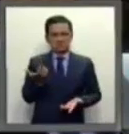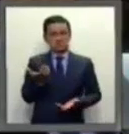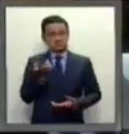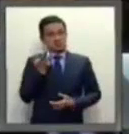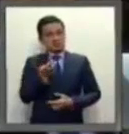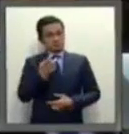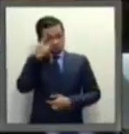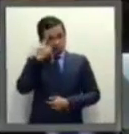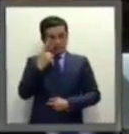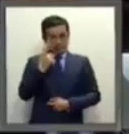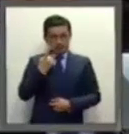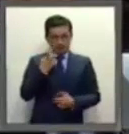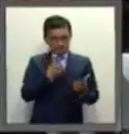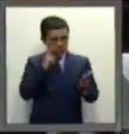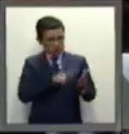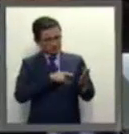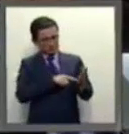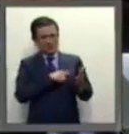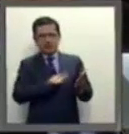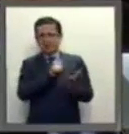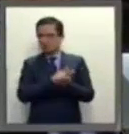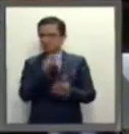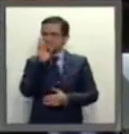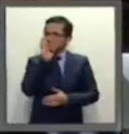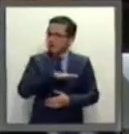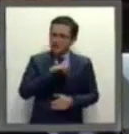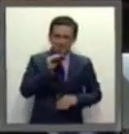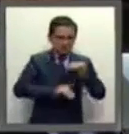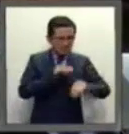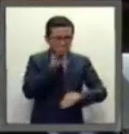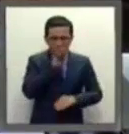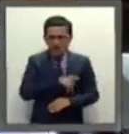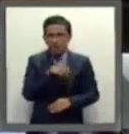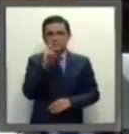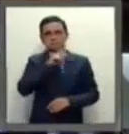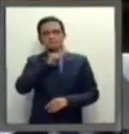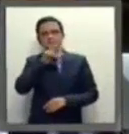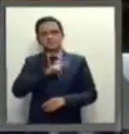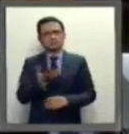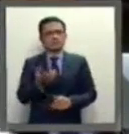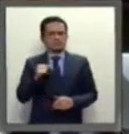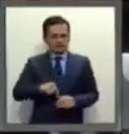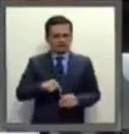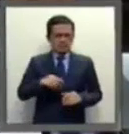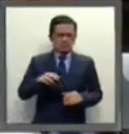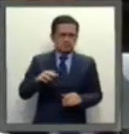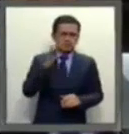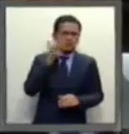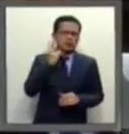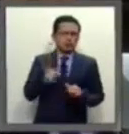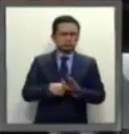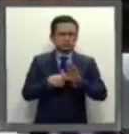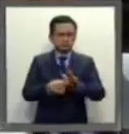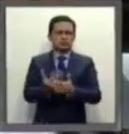boca de una ley mal armada, una ley apresurada, a pesar de que se presentó en esta Cámara de Diputados el 8